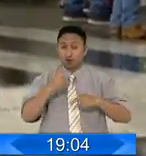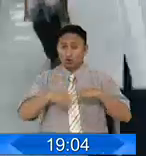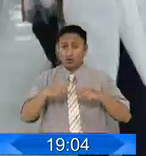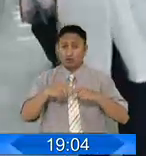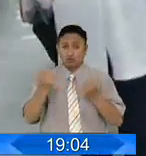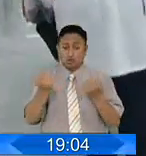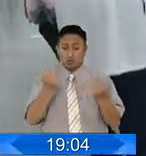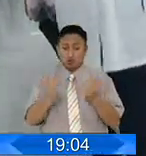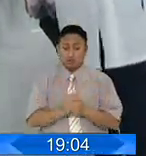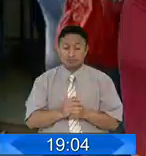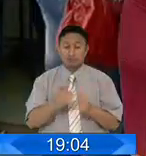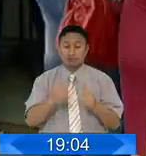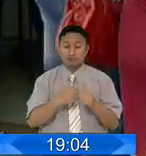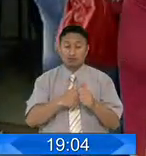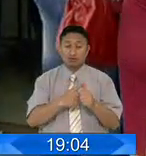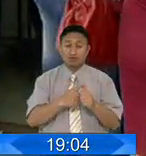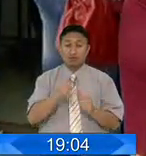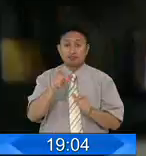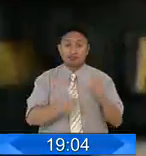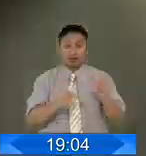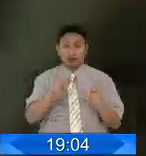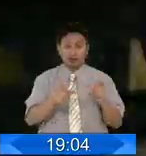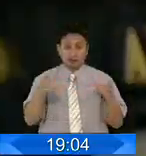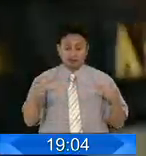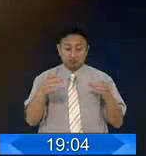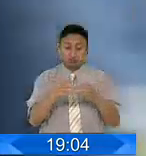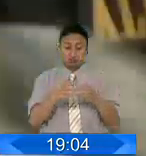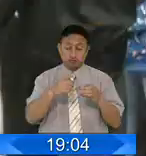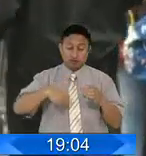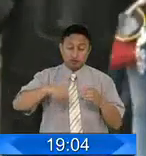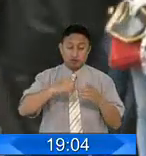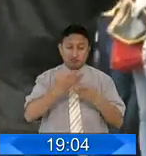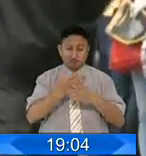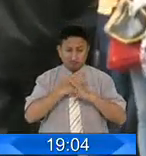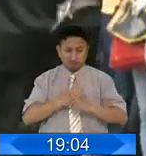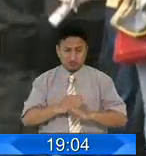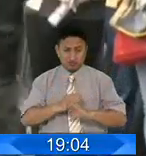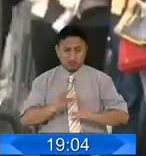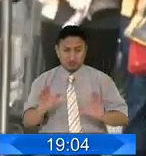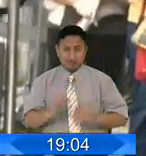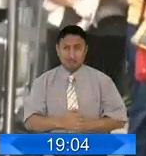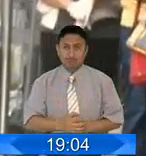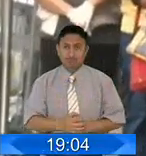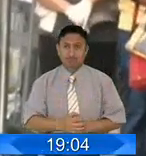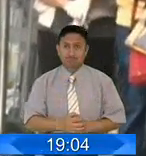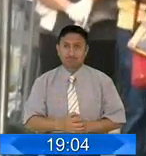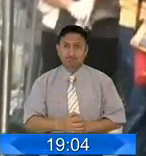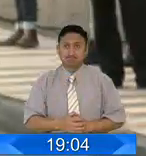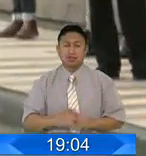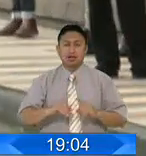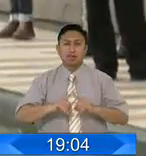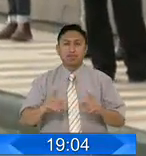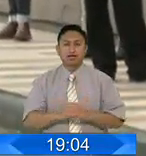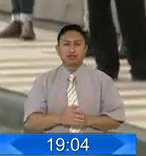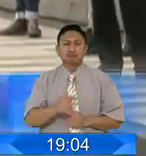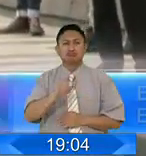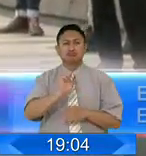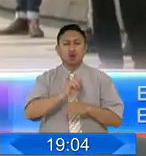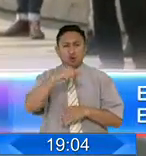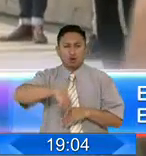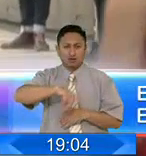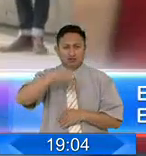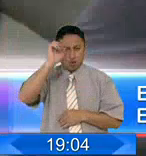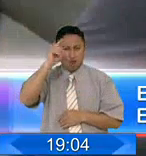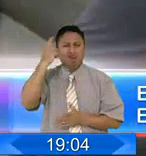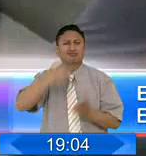que 2/3 de la población mundial sea inmune. Pero, ¿qué opinan los ecuatorianos de todo